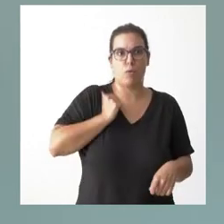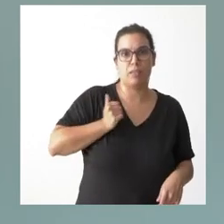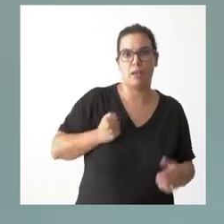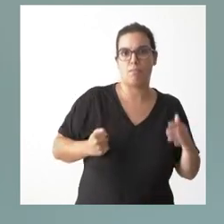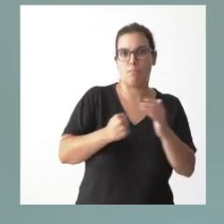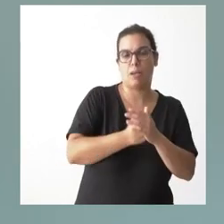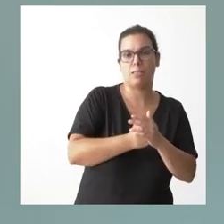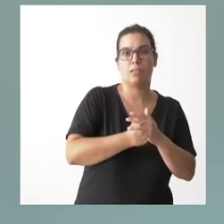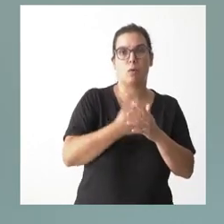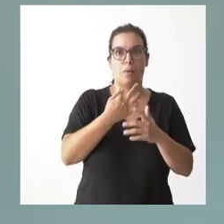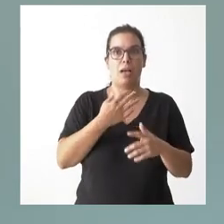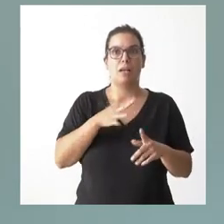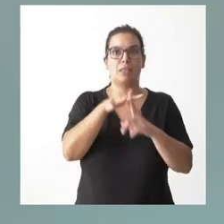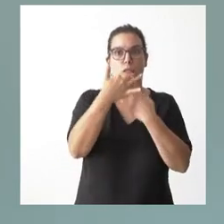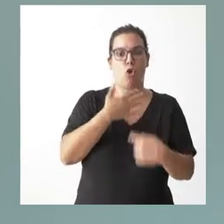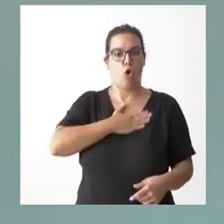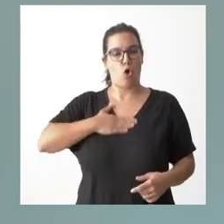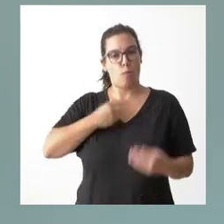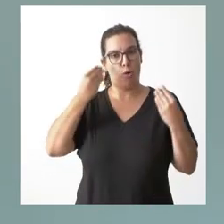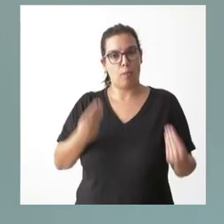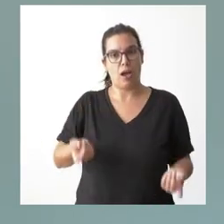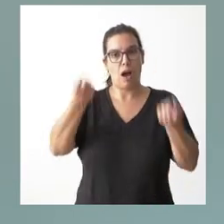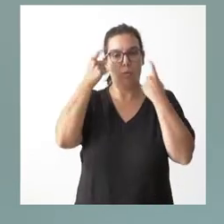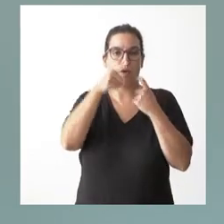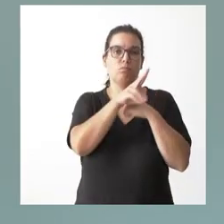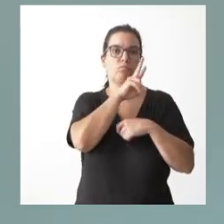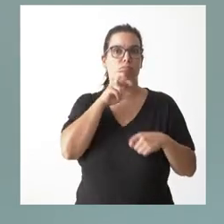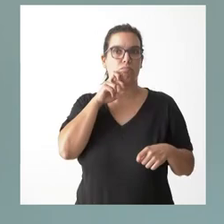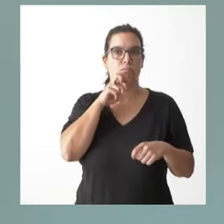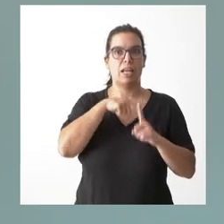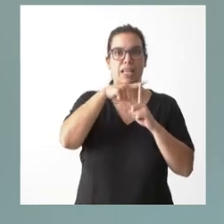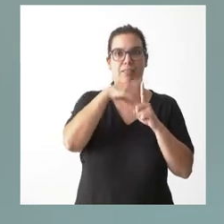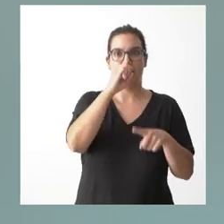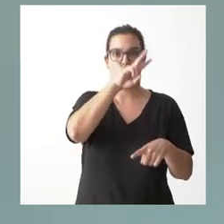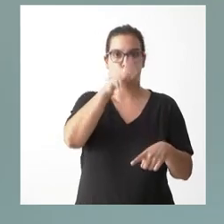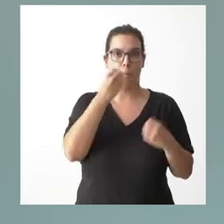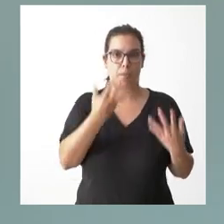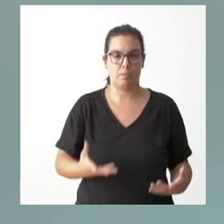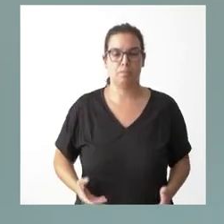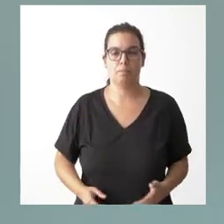situación cómoda, de confort de los alumnos, se van a seguir manteniendo los medidores de CO2 en las aulas.